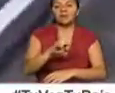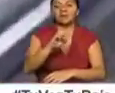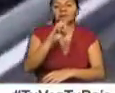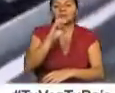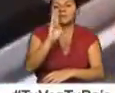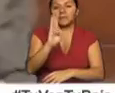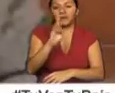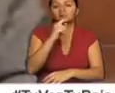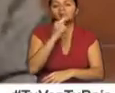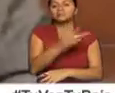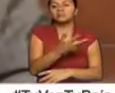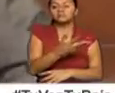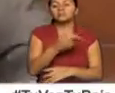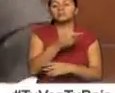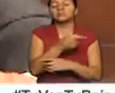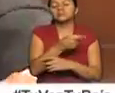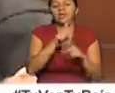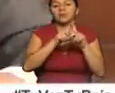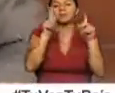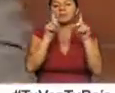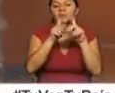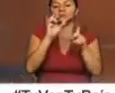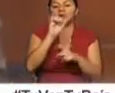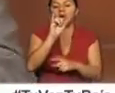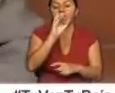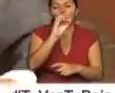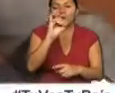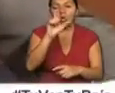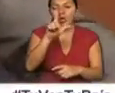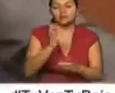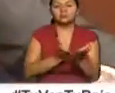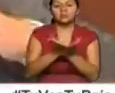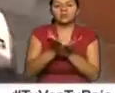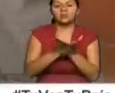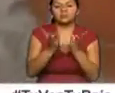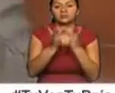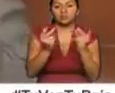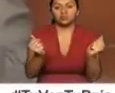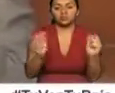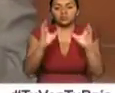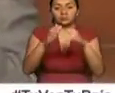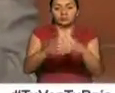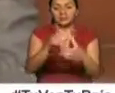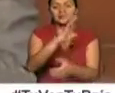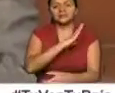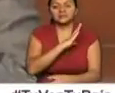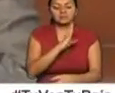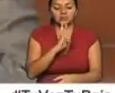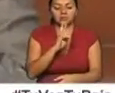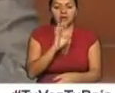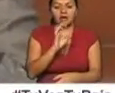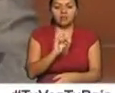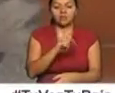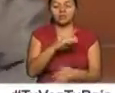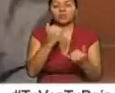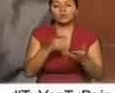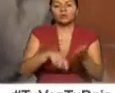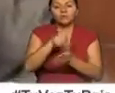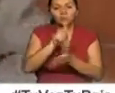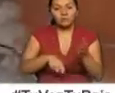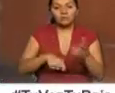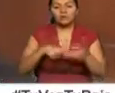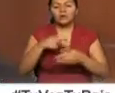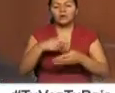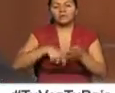Services Solutions. Hemos descubierto que al señor Bravo, una vez que firmaba